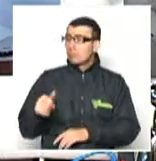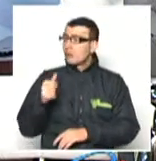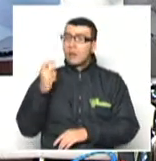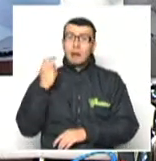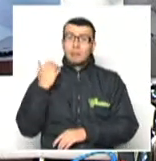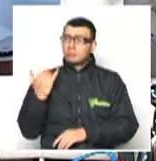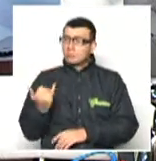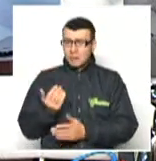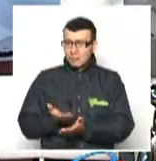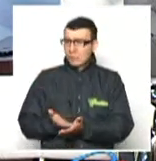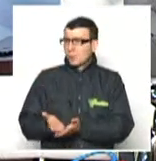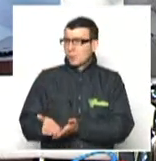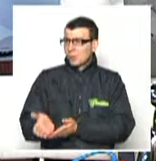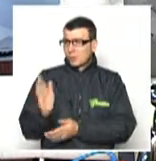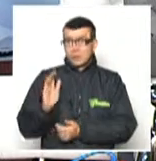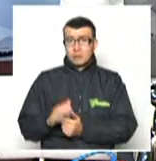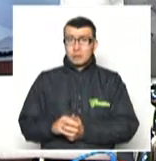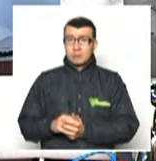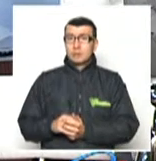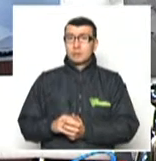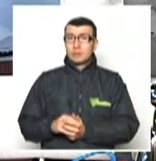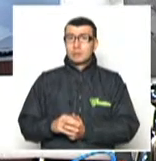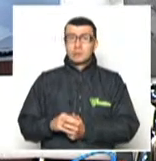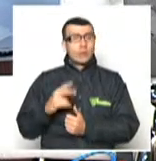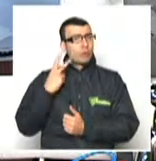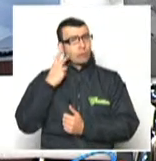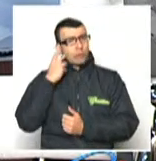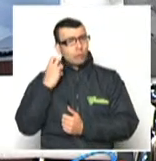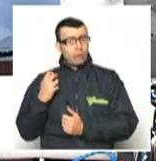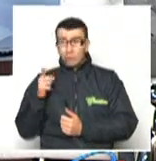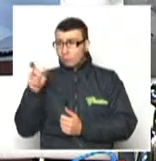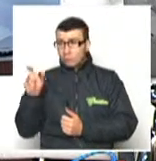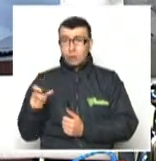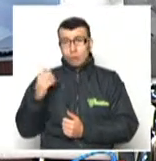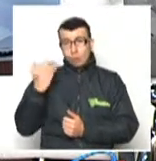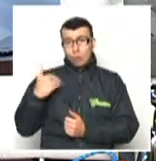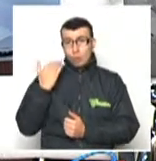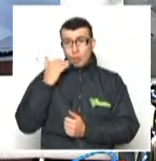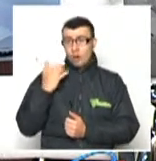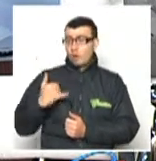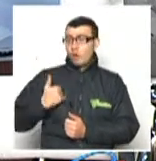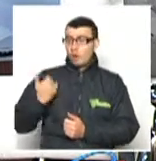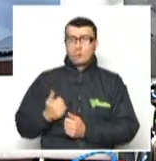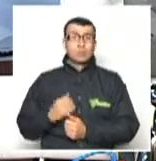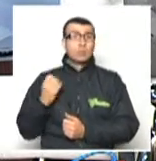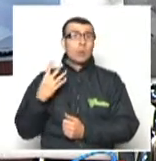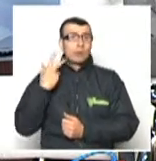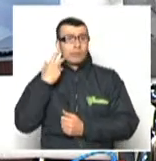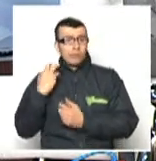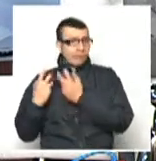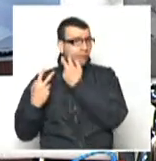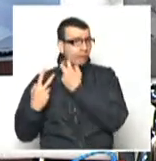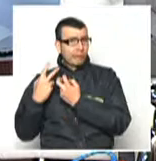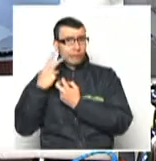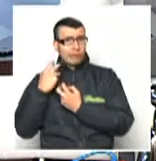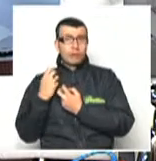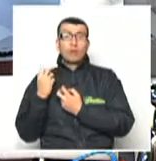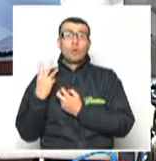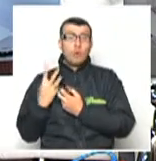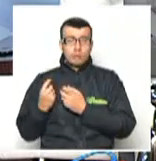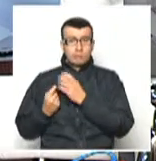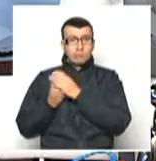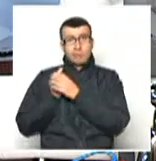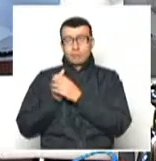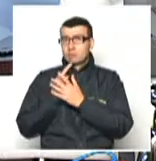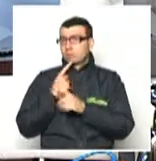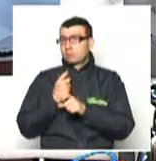y infíltrese, ¿cuánto tiempo? Es una mujer joven, tiene que aguantar cuántas infiltraciones, cuánto tiempo, entonces es muy duro.